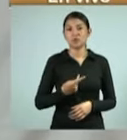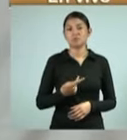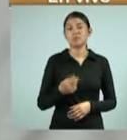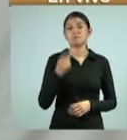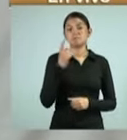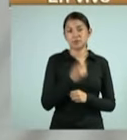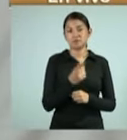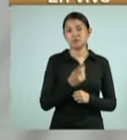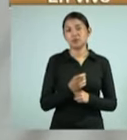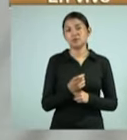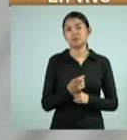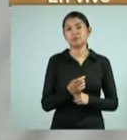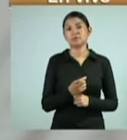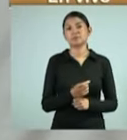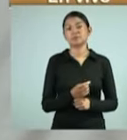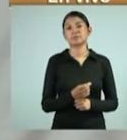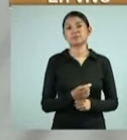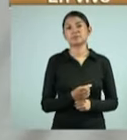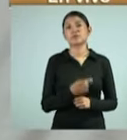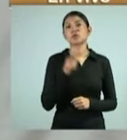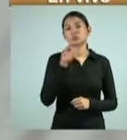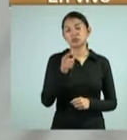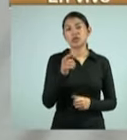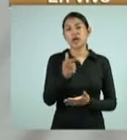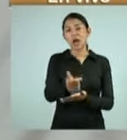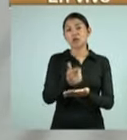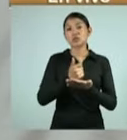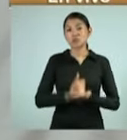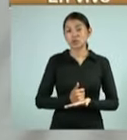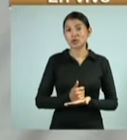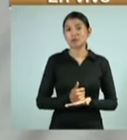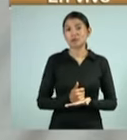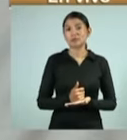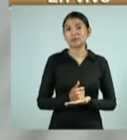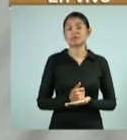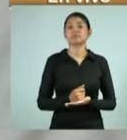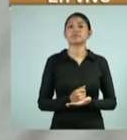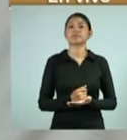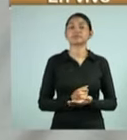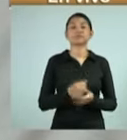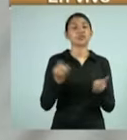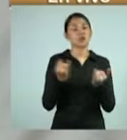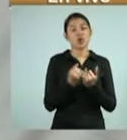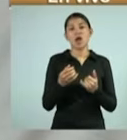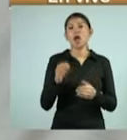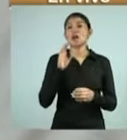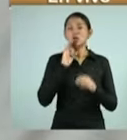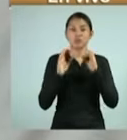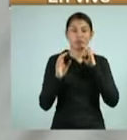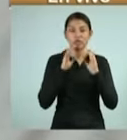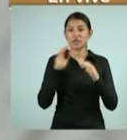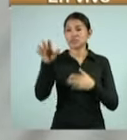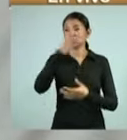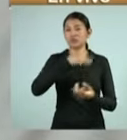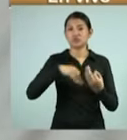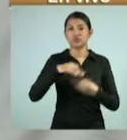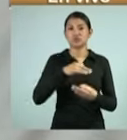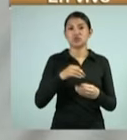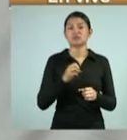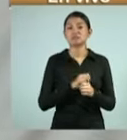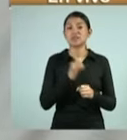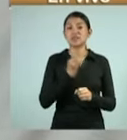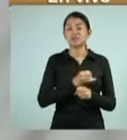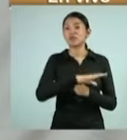Primero, para que ustedes nos ayuden. Los medios de comunicación nos tienen que ayudar a maximizar la